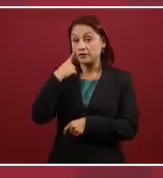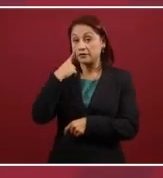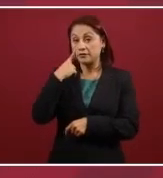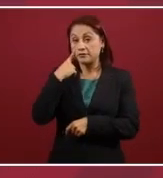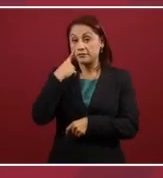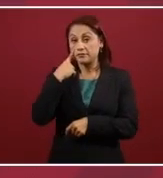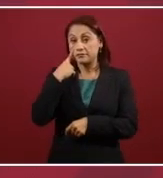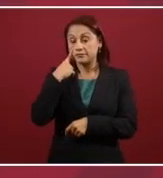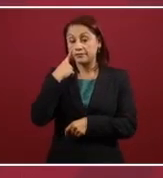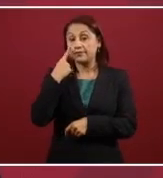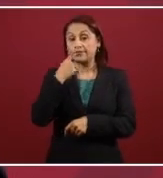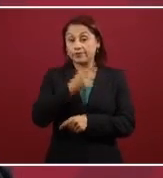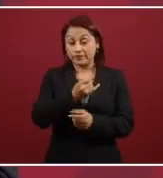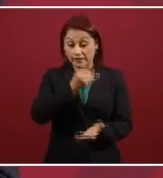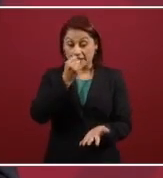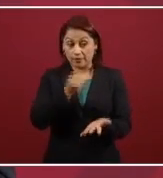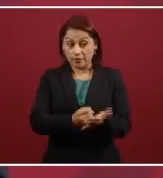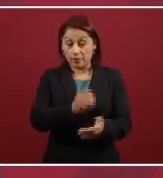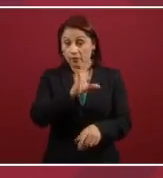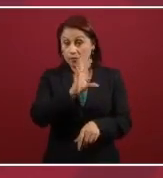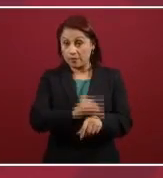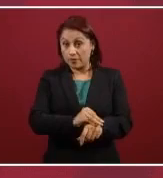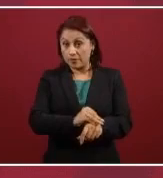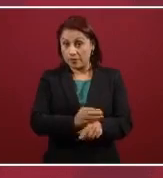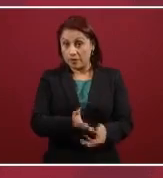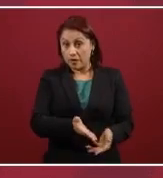podría ser motivo de un escándalo,